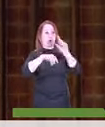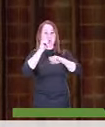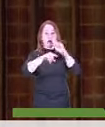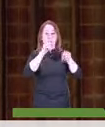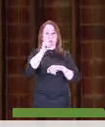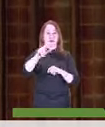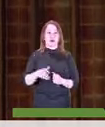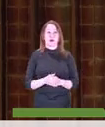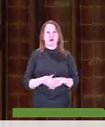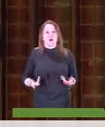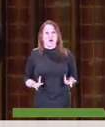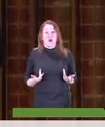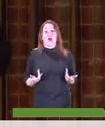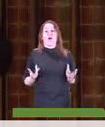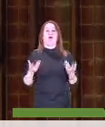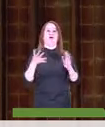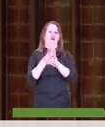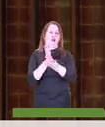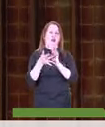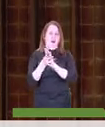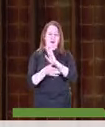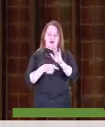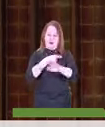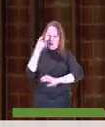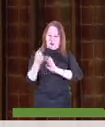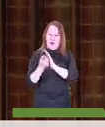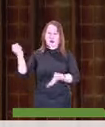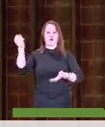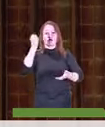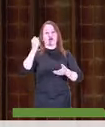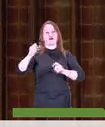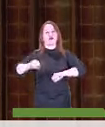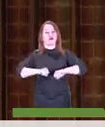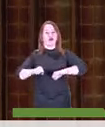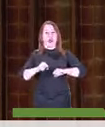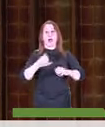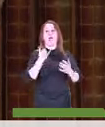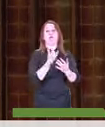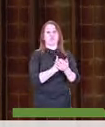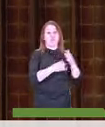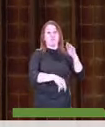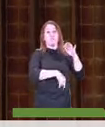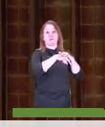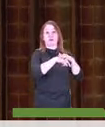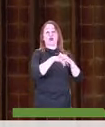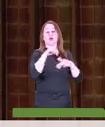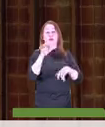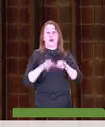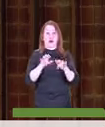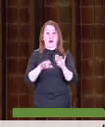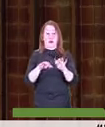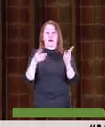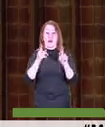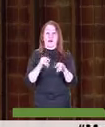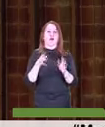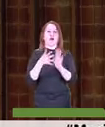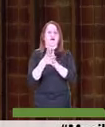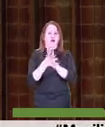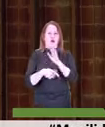antes recordarles que toda la información de la rendición de cuentas está colgada en las páginas de la Secretaría, junto con todos los